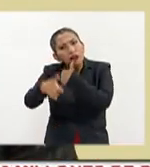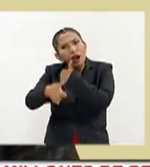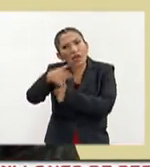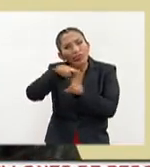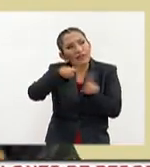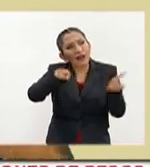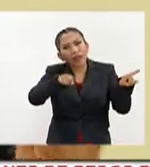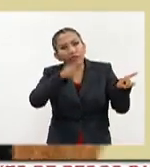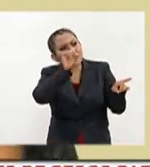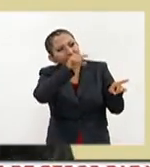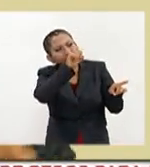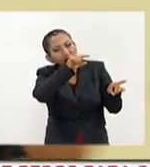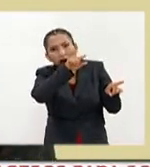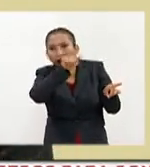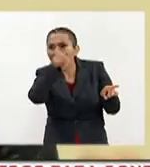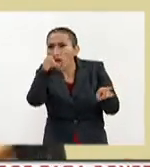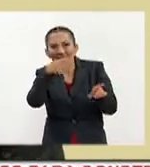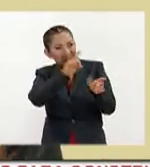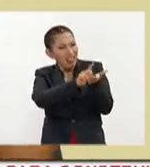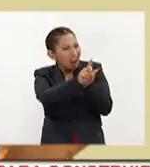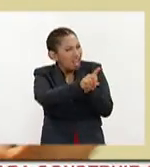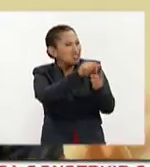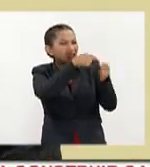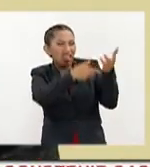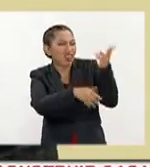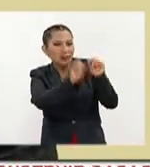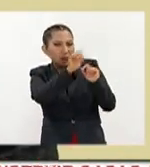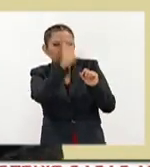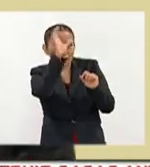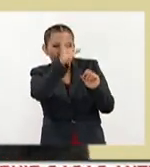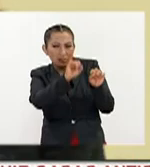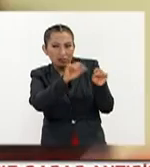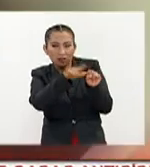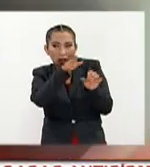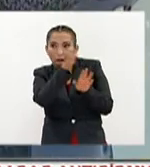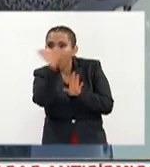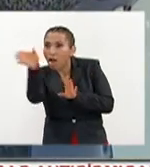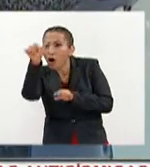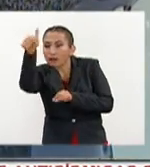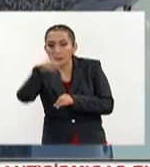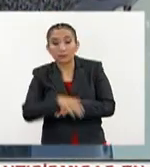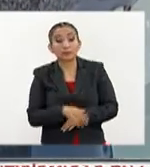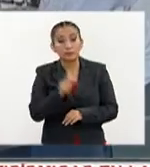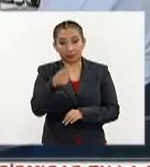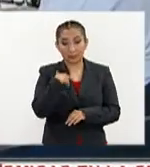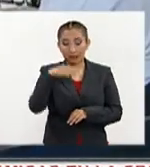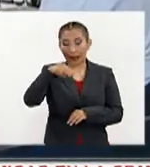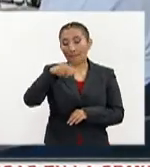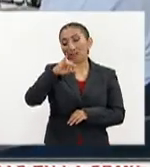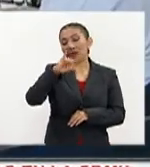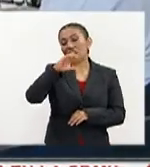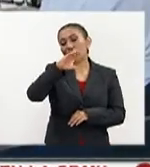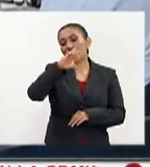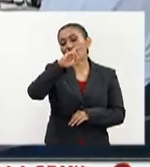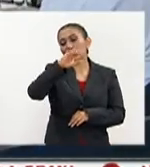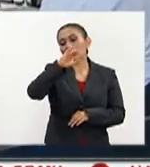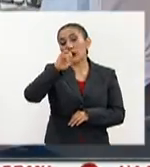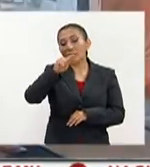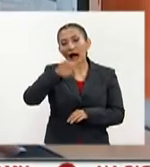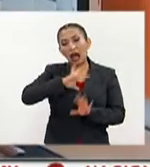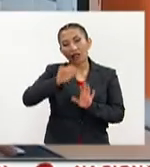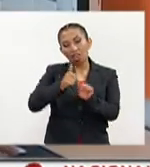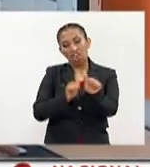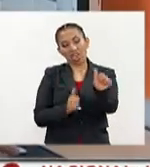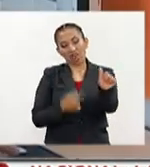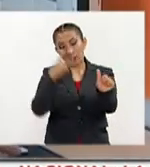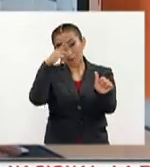carreras distintas de derecho o distintas de ciencias sociales. De acuerdo con Microsoft, existe un déficit